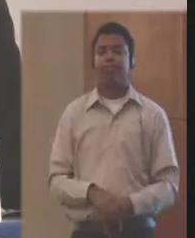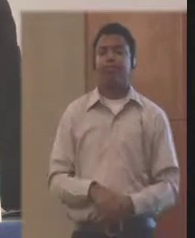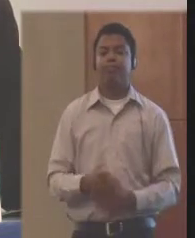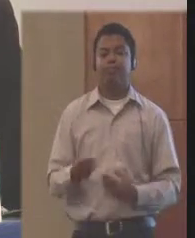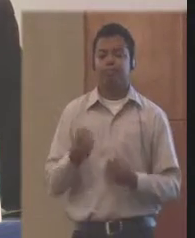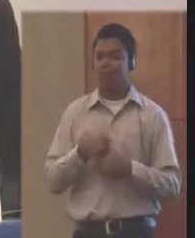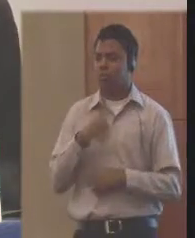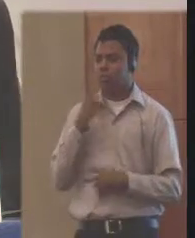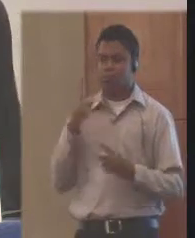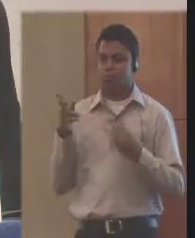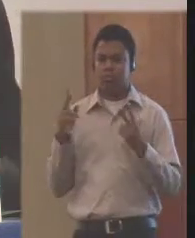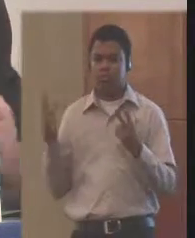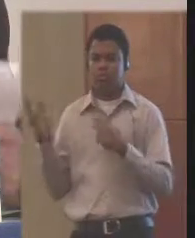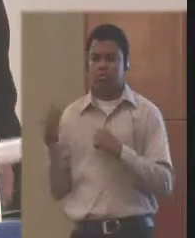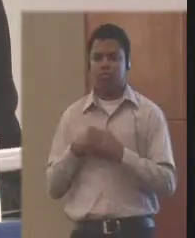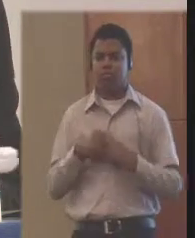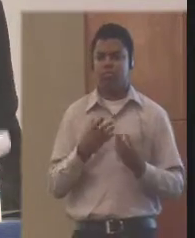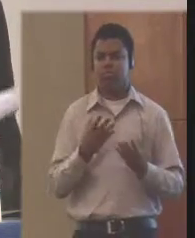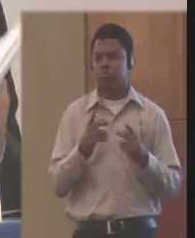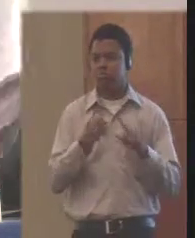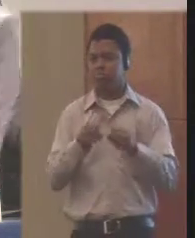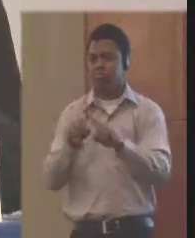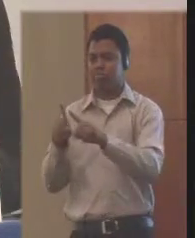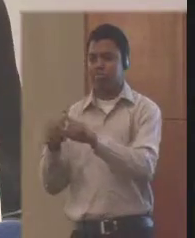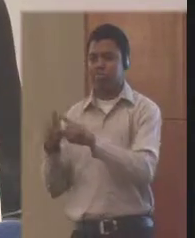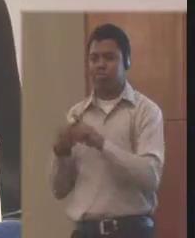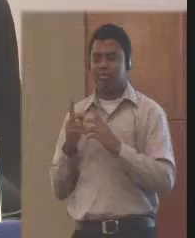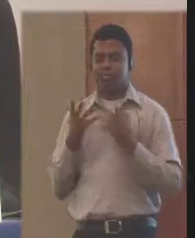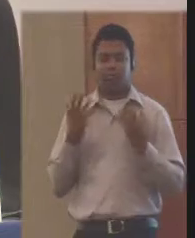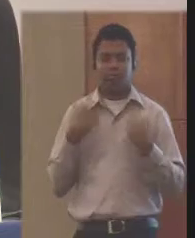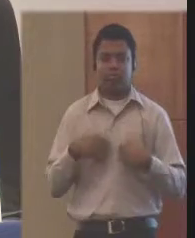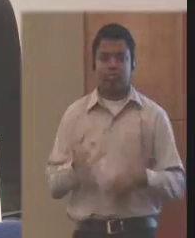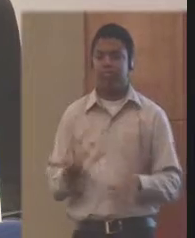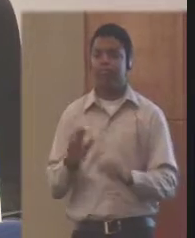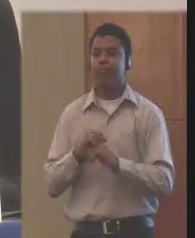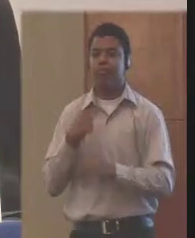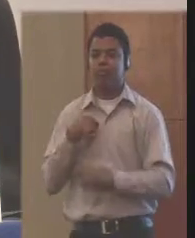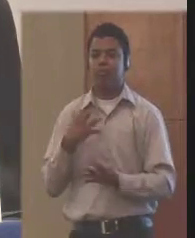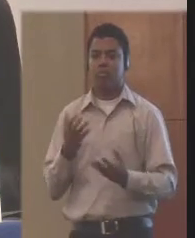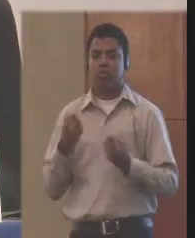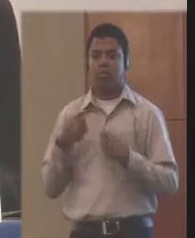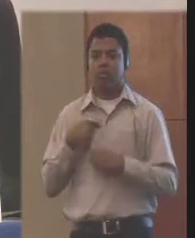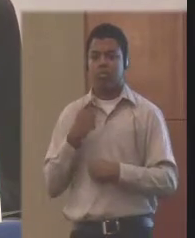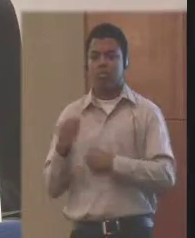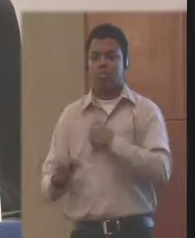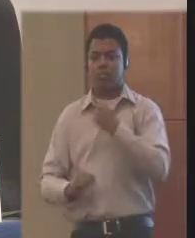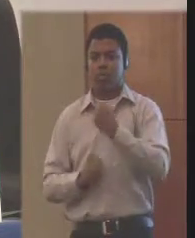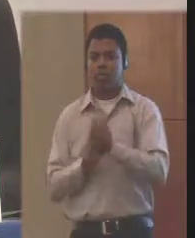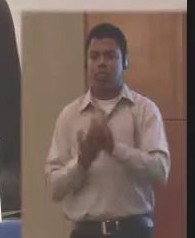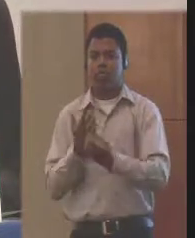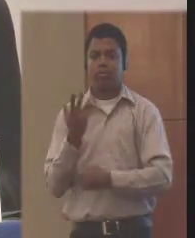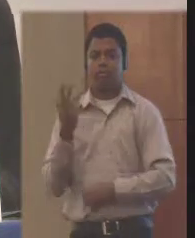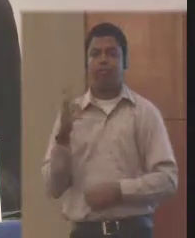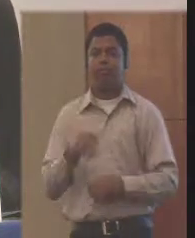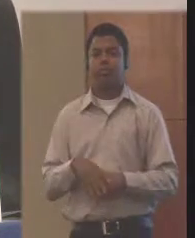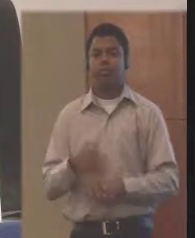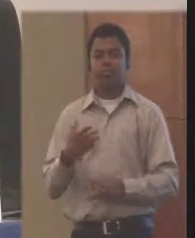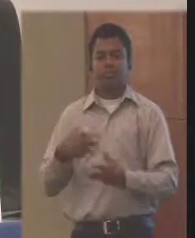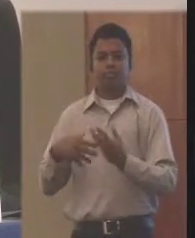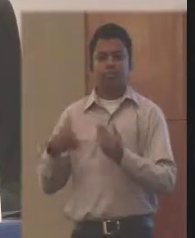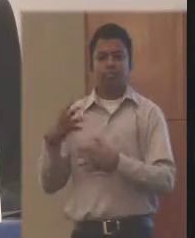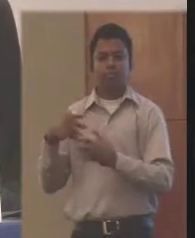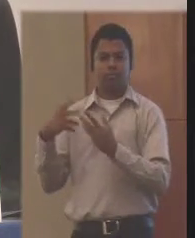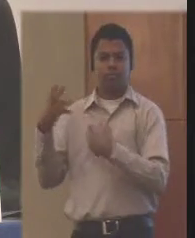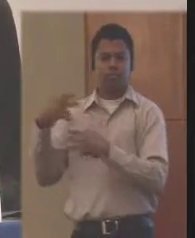y quisiera simplemente reforzar algo que sucedió a principios de la semana